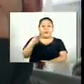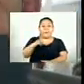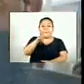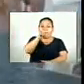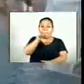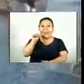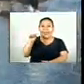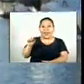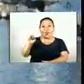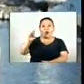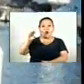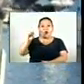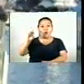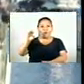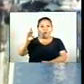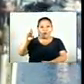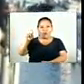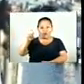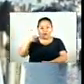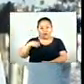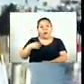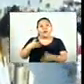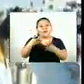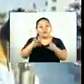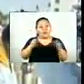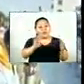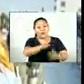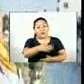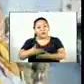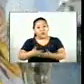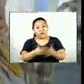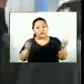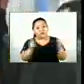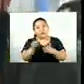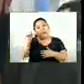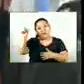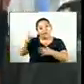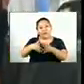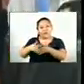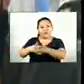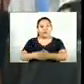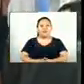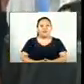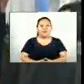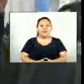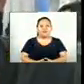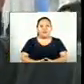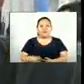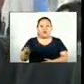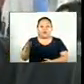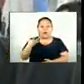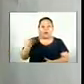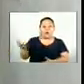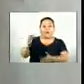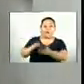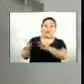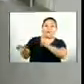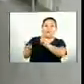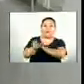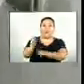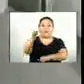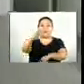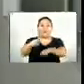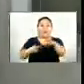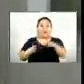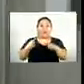Roberto Rivas tiene la esperanza de volver a reunirse con sus hijos que ya están en Estados Unidos Muy pronto los veré reencontraré con ellos Casi un año y medio